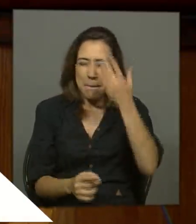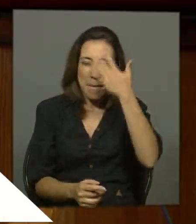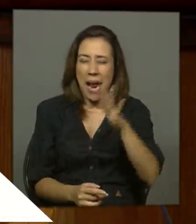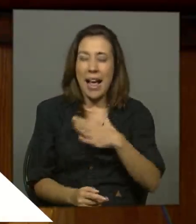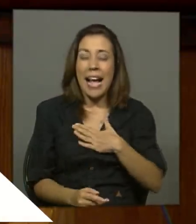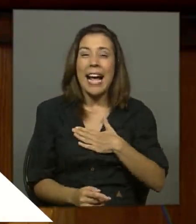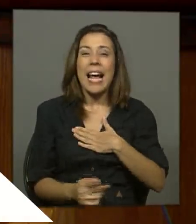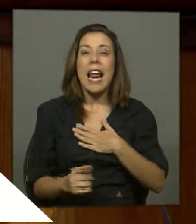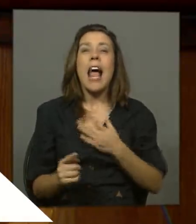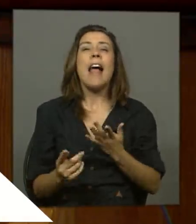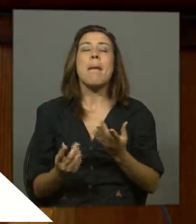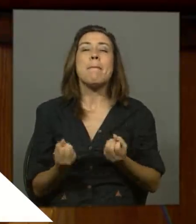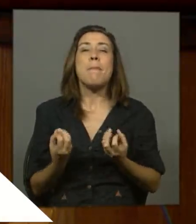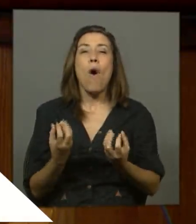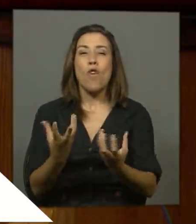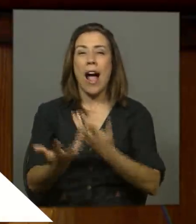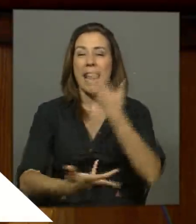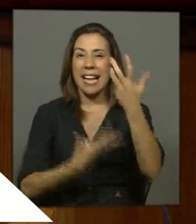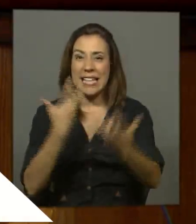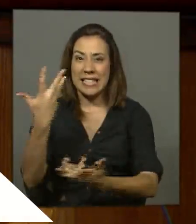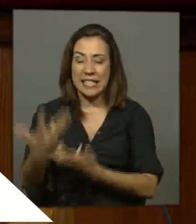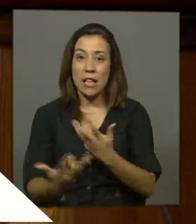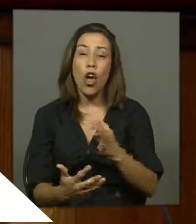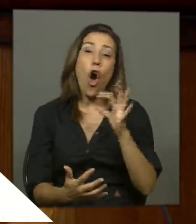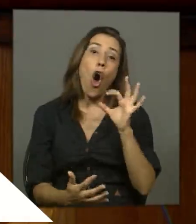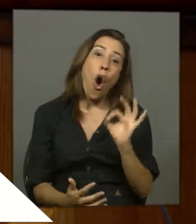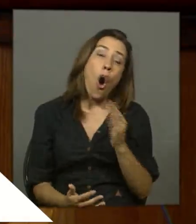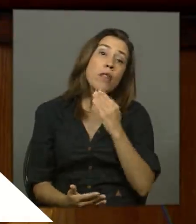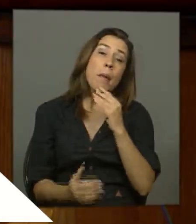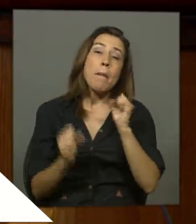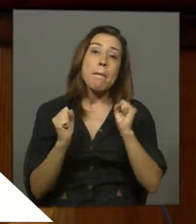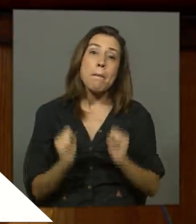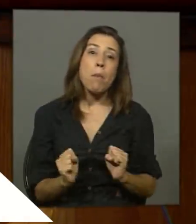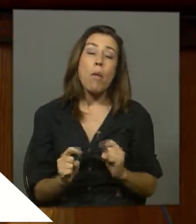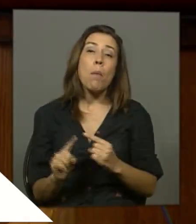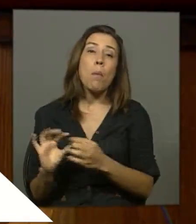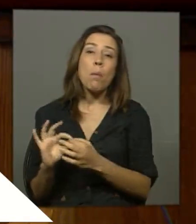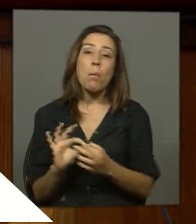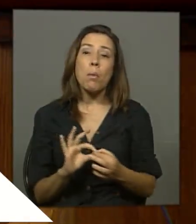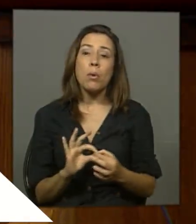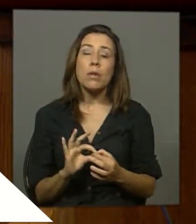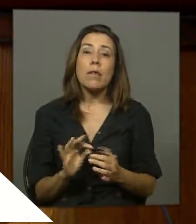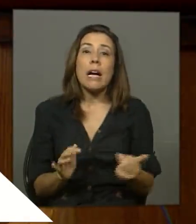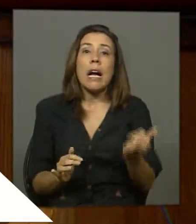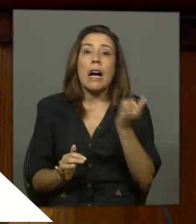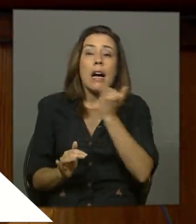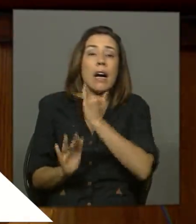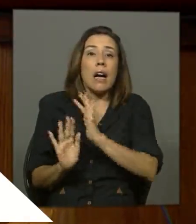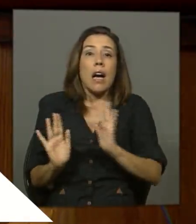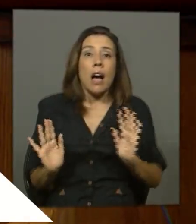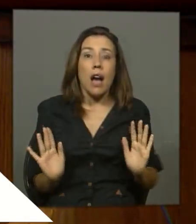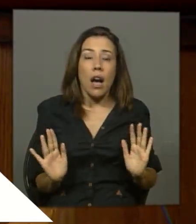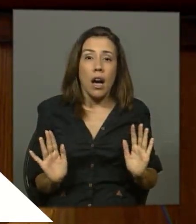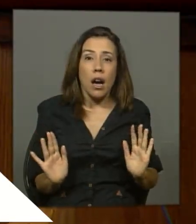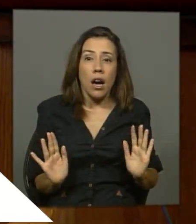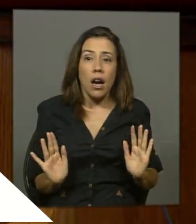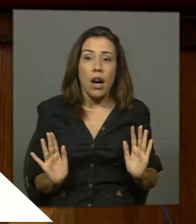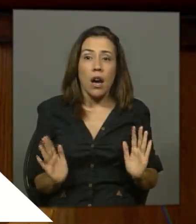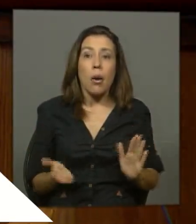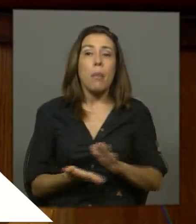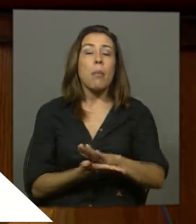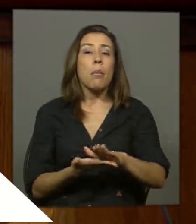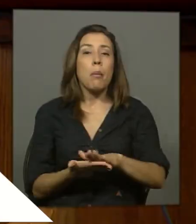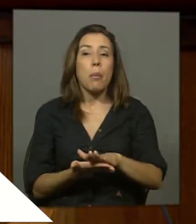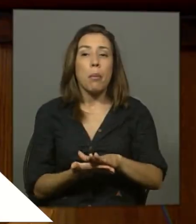con el propósito causar el incendio y puede ser también producto de una negligencia como el